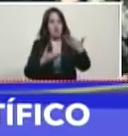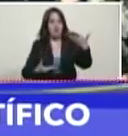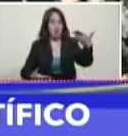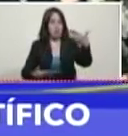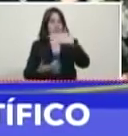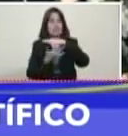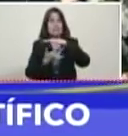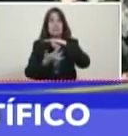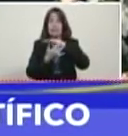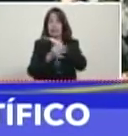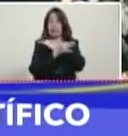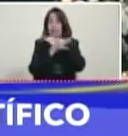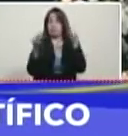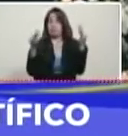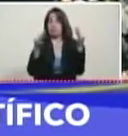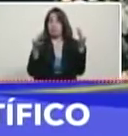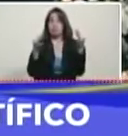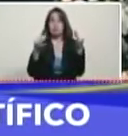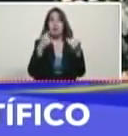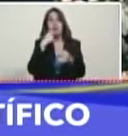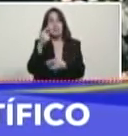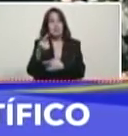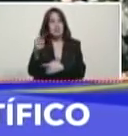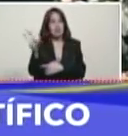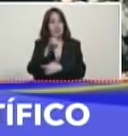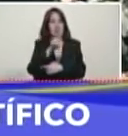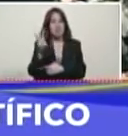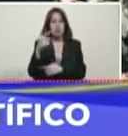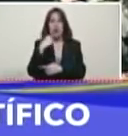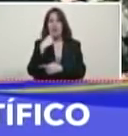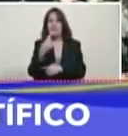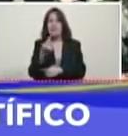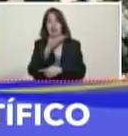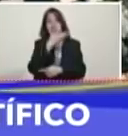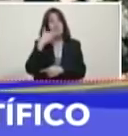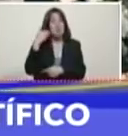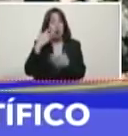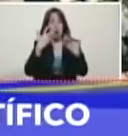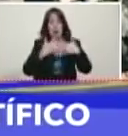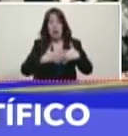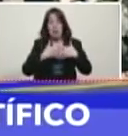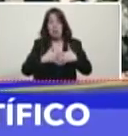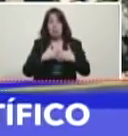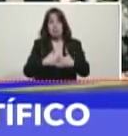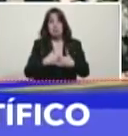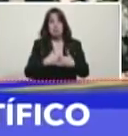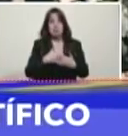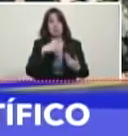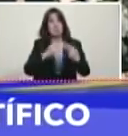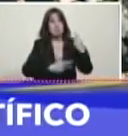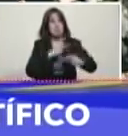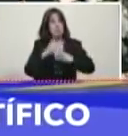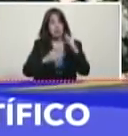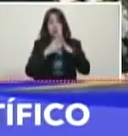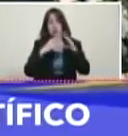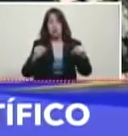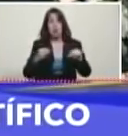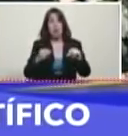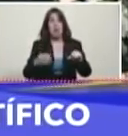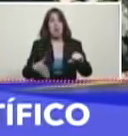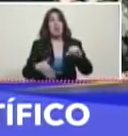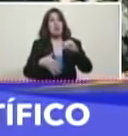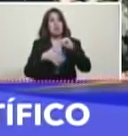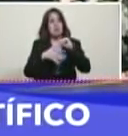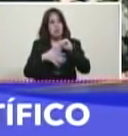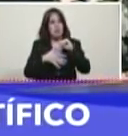técnico impecable que señalaba que Venezuela tiene la mejor plataforma industrial de toda Suramérica para